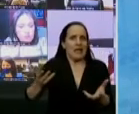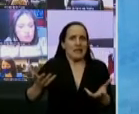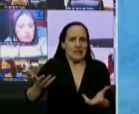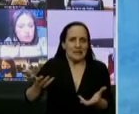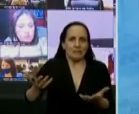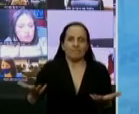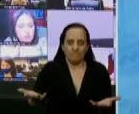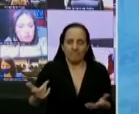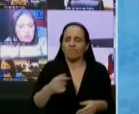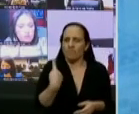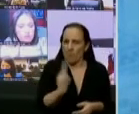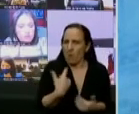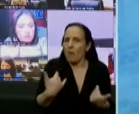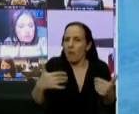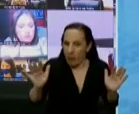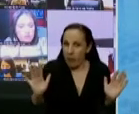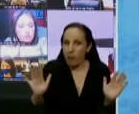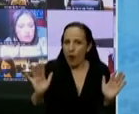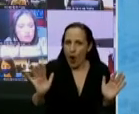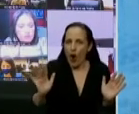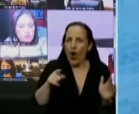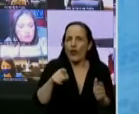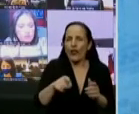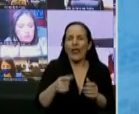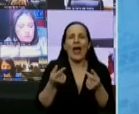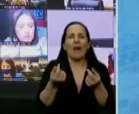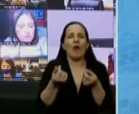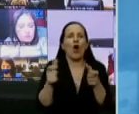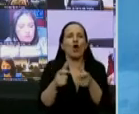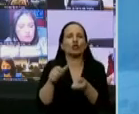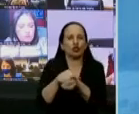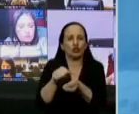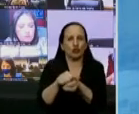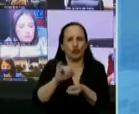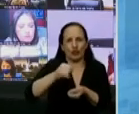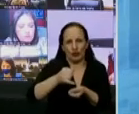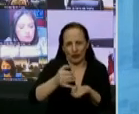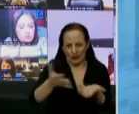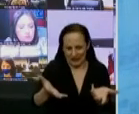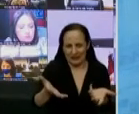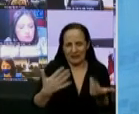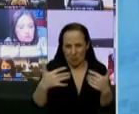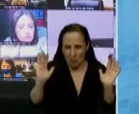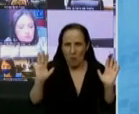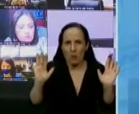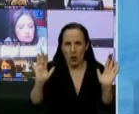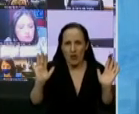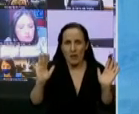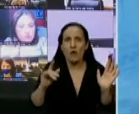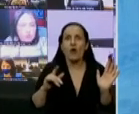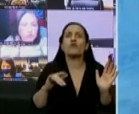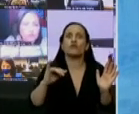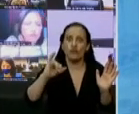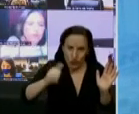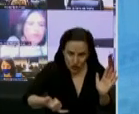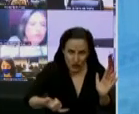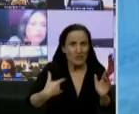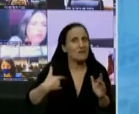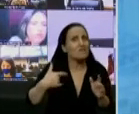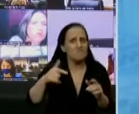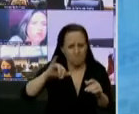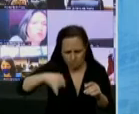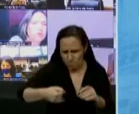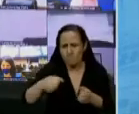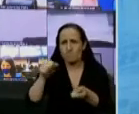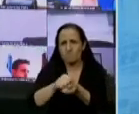pero surgen estas modificaciones que, bueno, había que aggiornarla por todo lo que estamos viviendo y todo lo que se habló todo este tiempo y todo lo